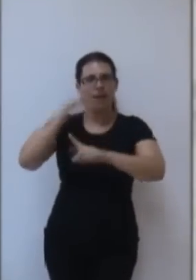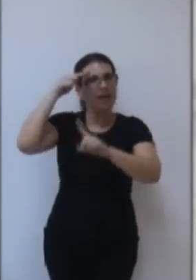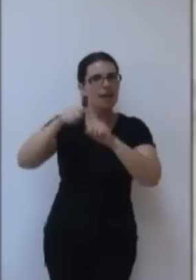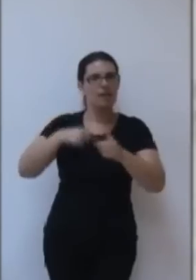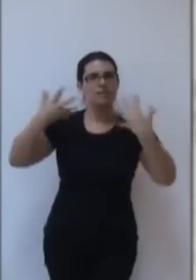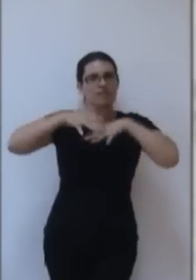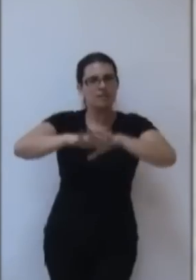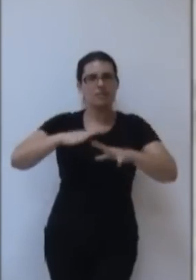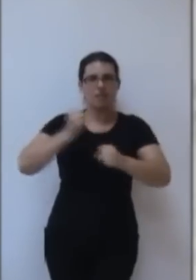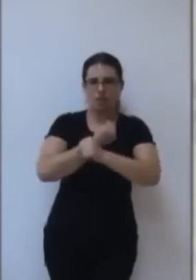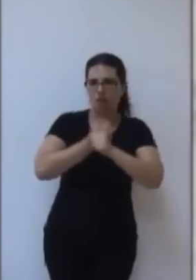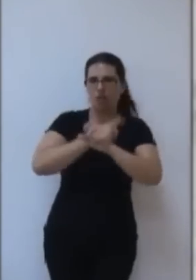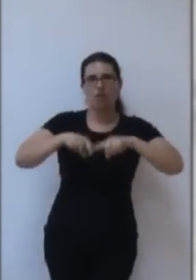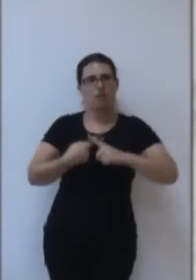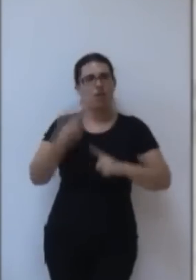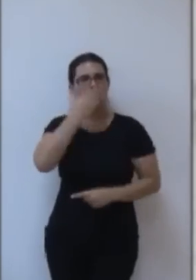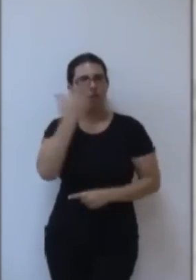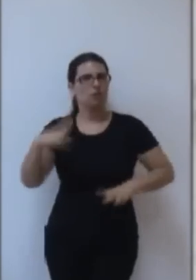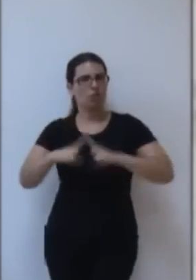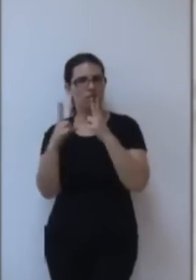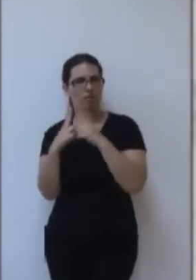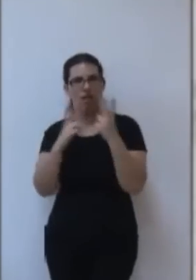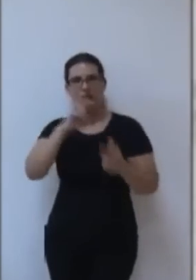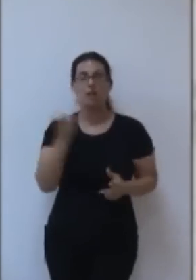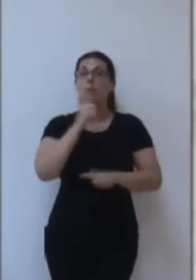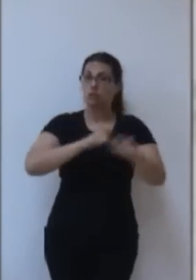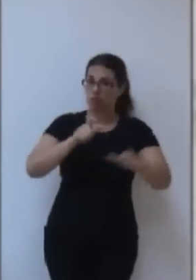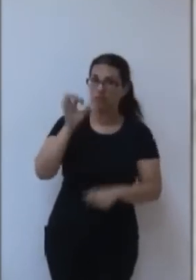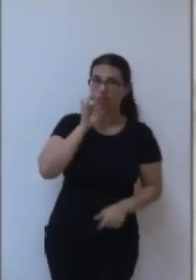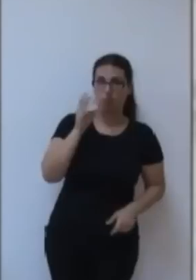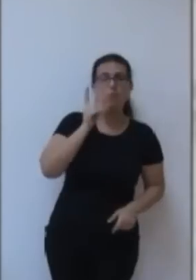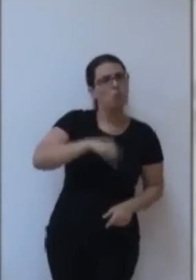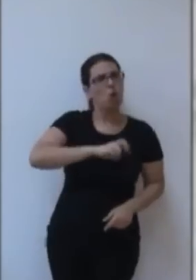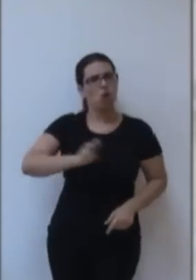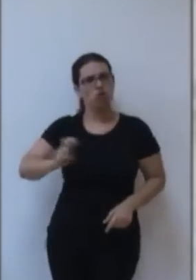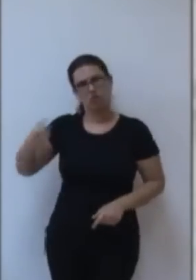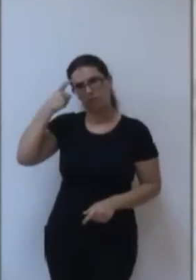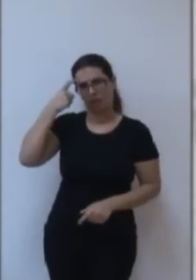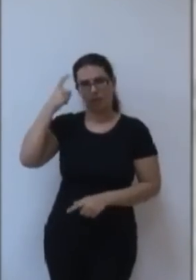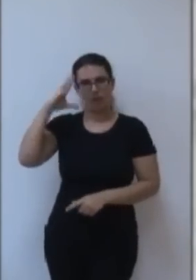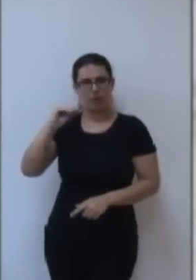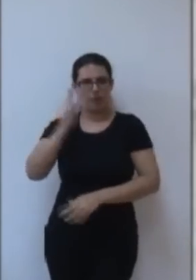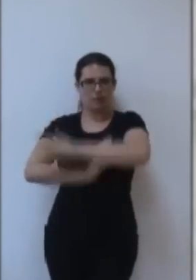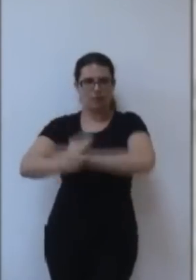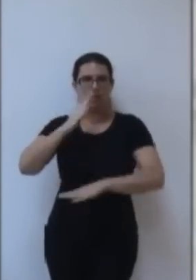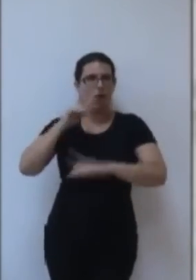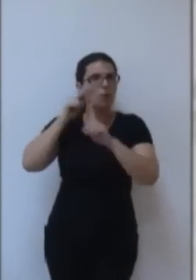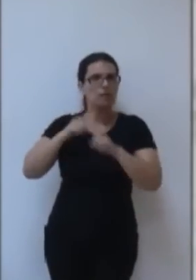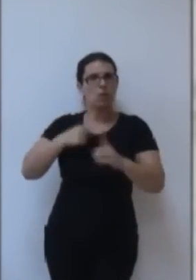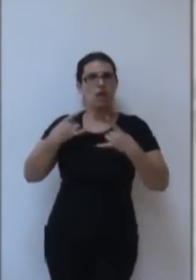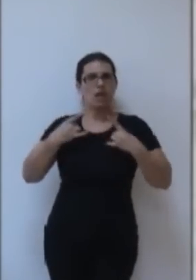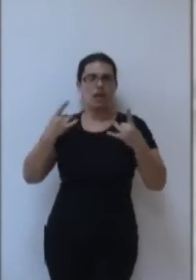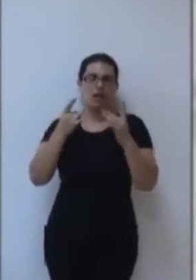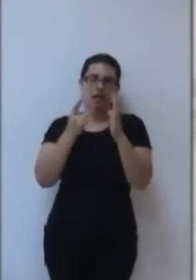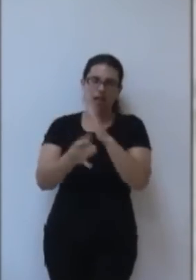integración familiar, escolar, laboral, social, de personas con síndrome de Down y también de otras discapacidades intelectuales, con el fin de mejorar la calidad de vida de todo